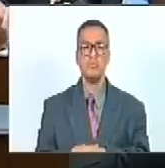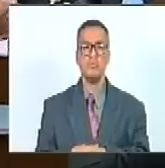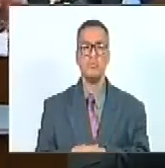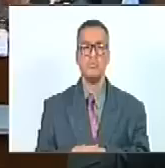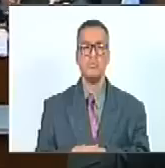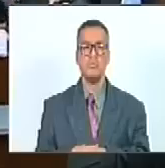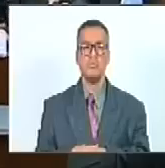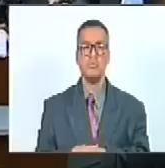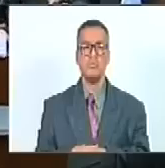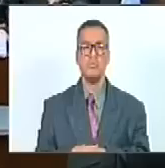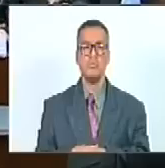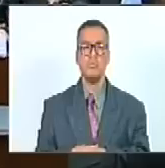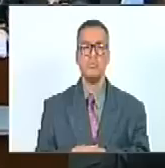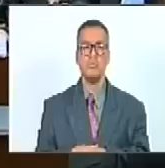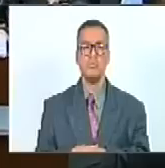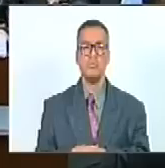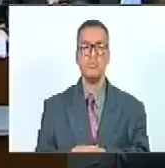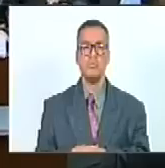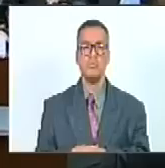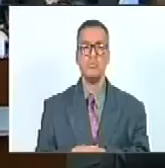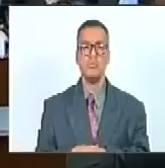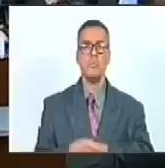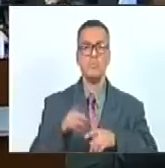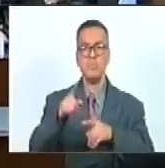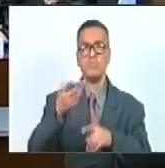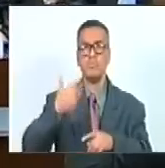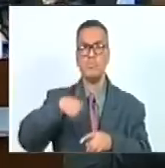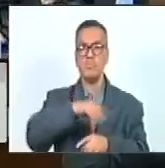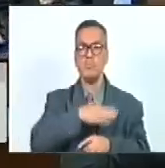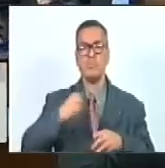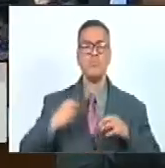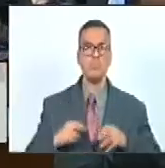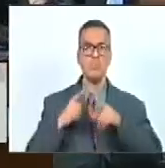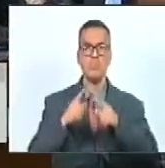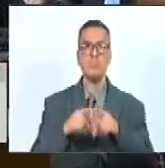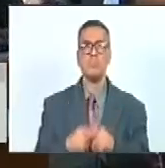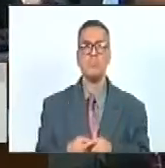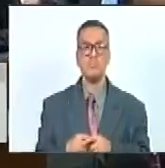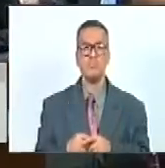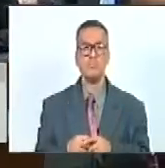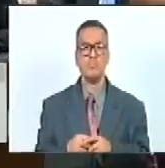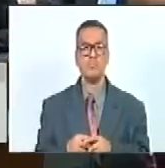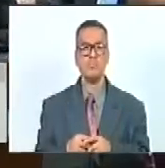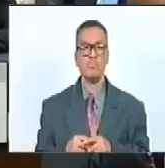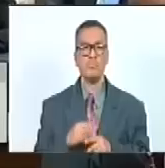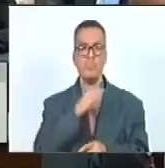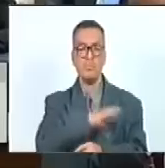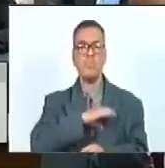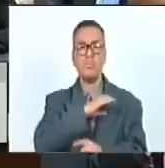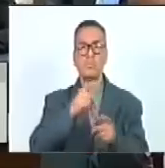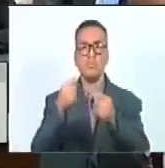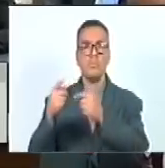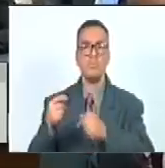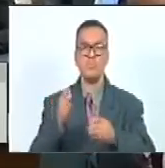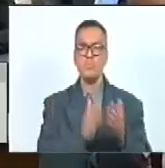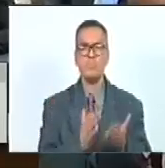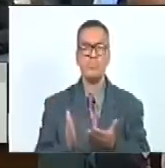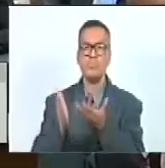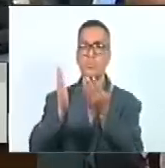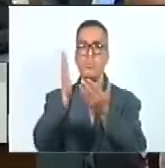Hemos tenido la oportunidad en la Comisión de Administración y